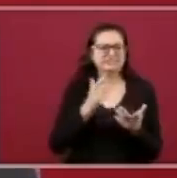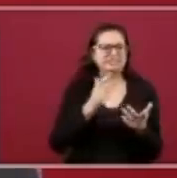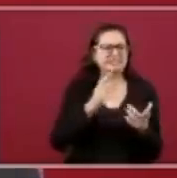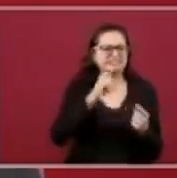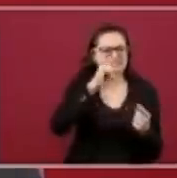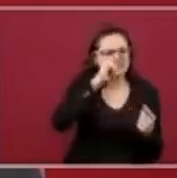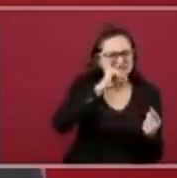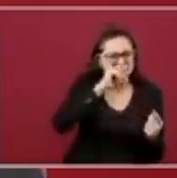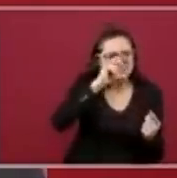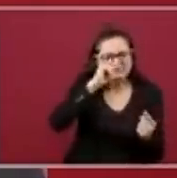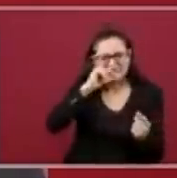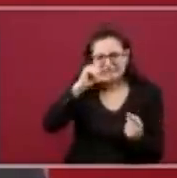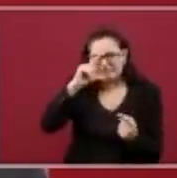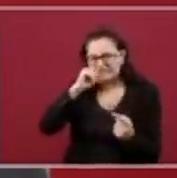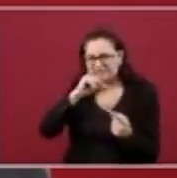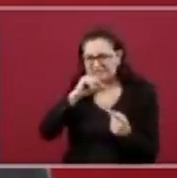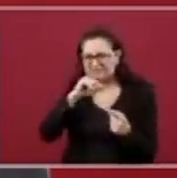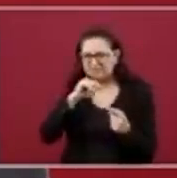irregularidades,